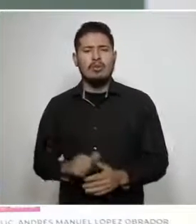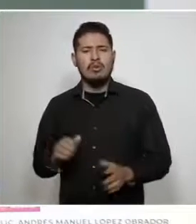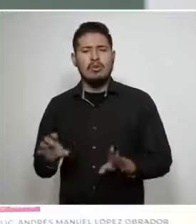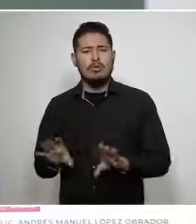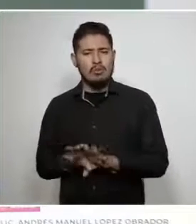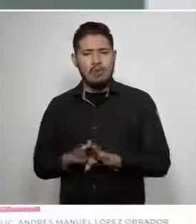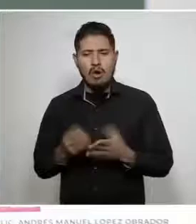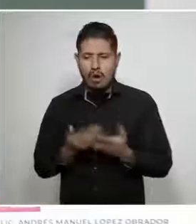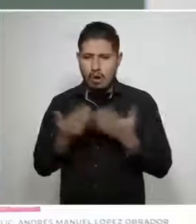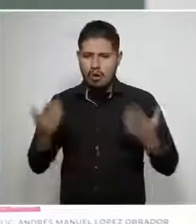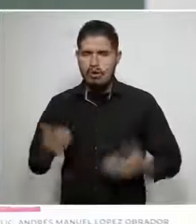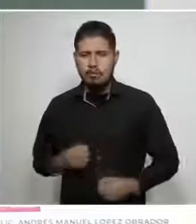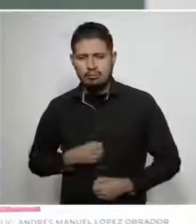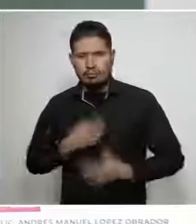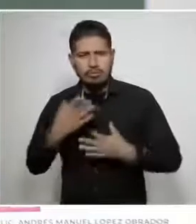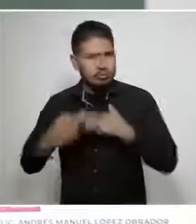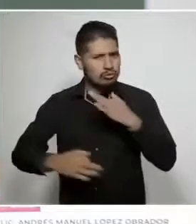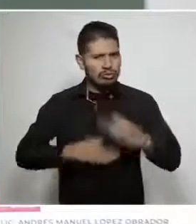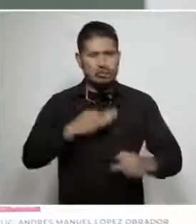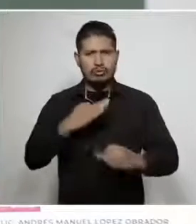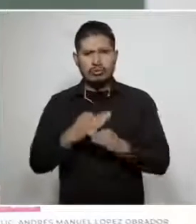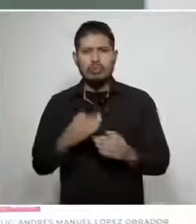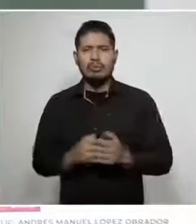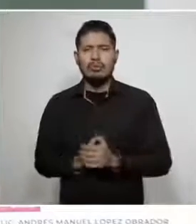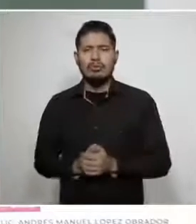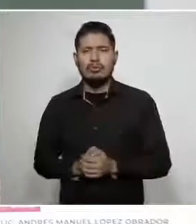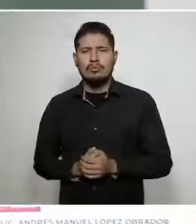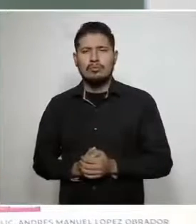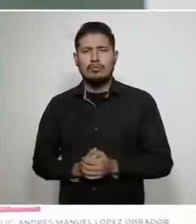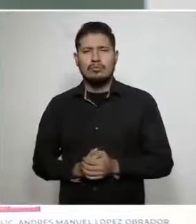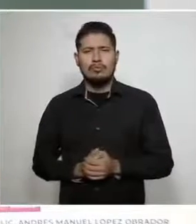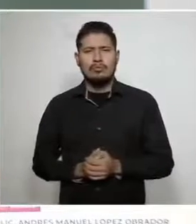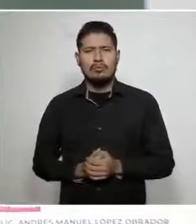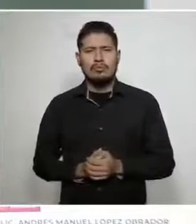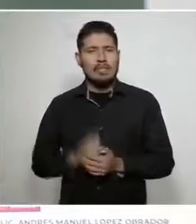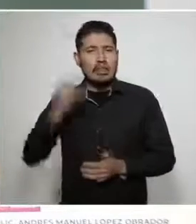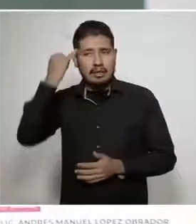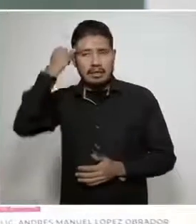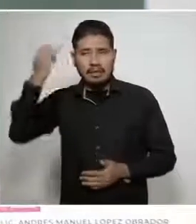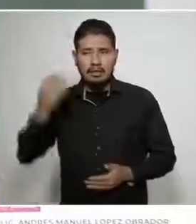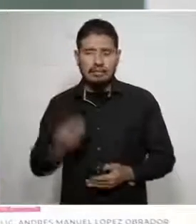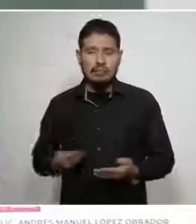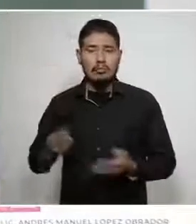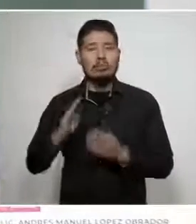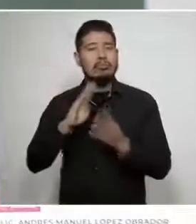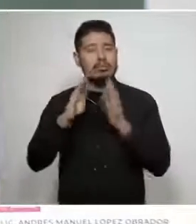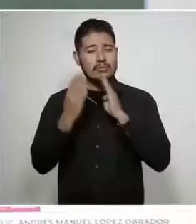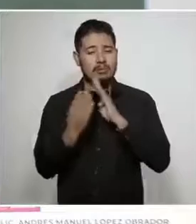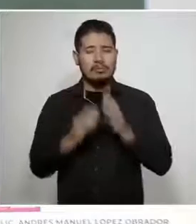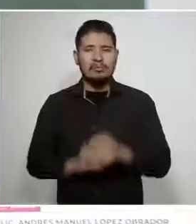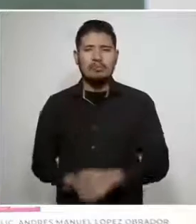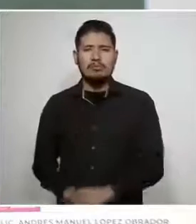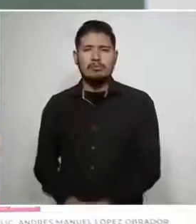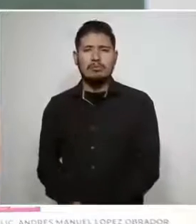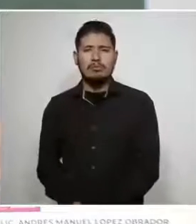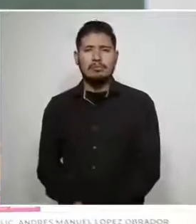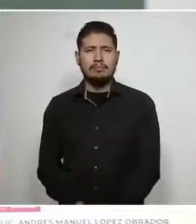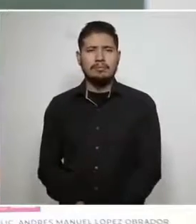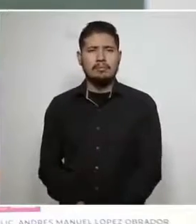expresado, con todos los programas de bienestar.